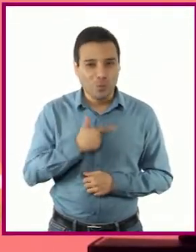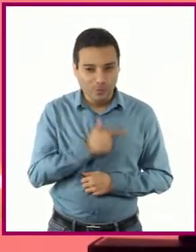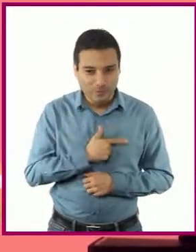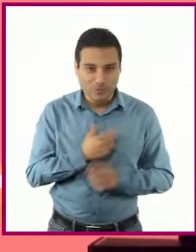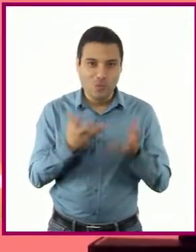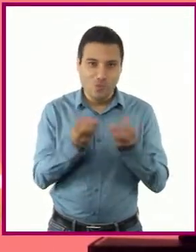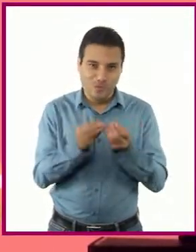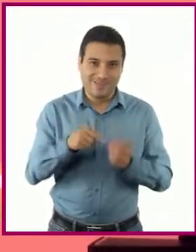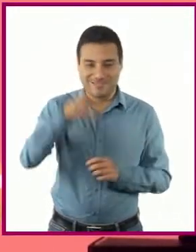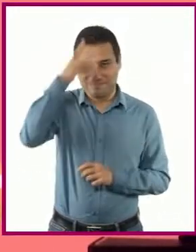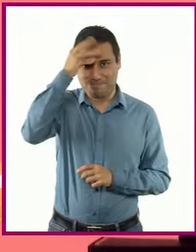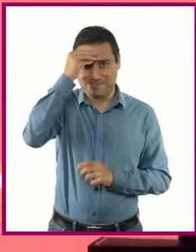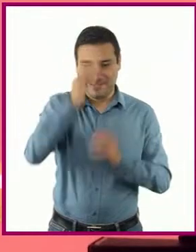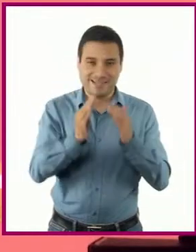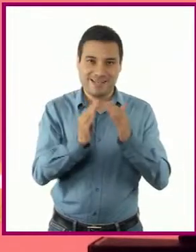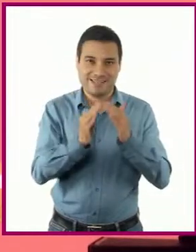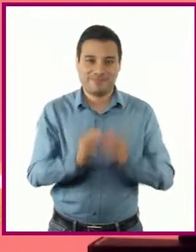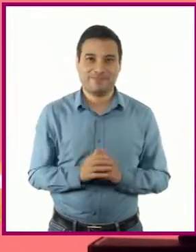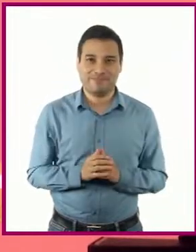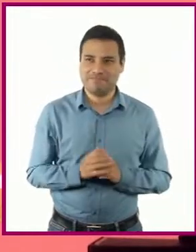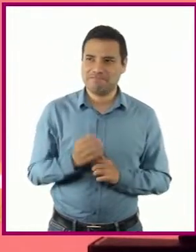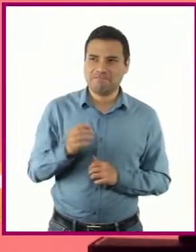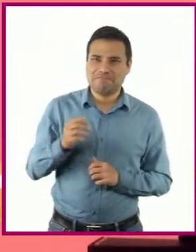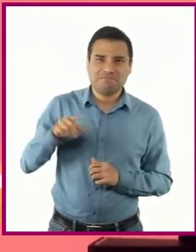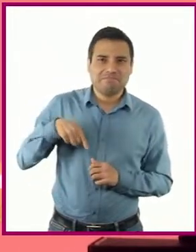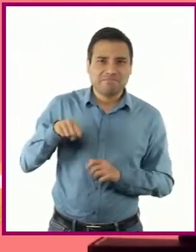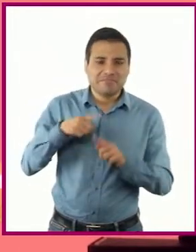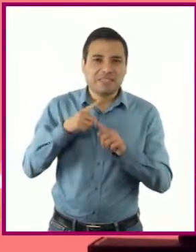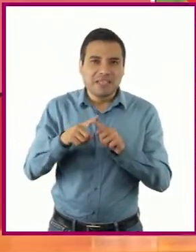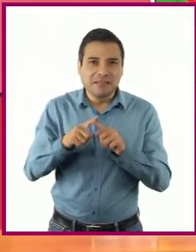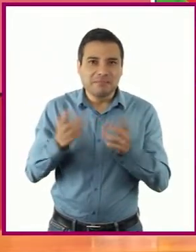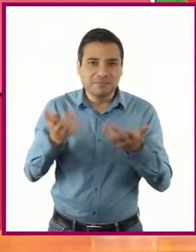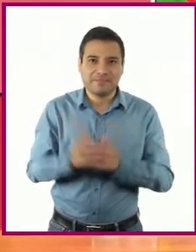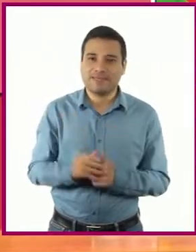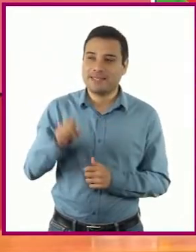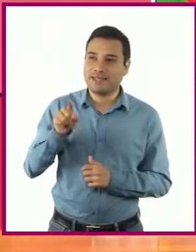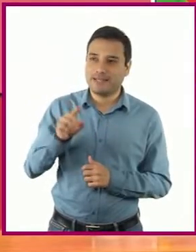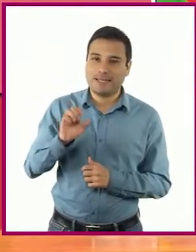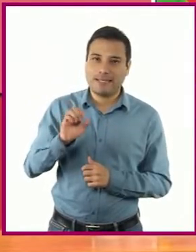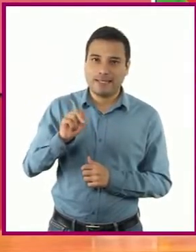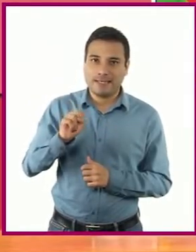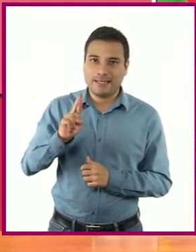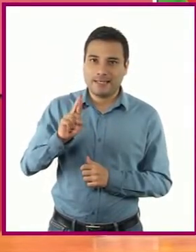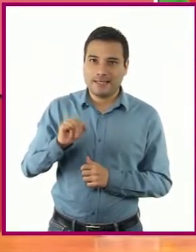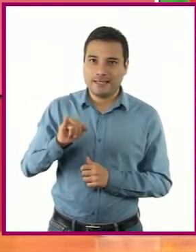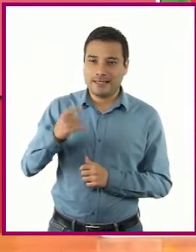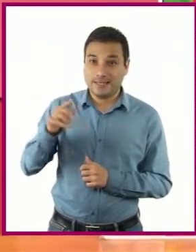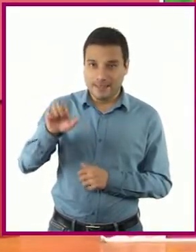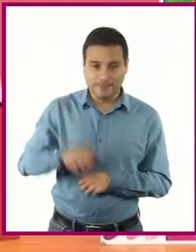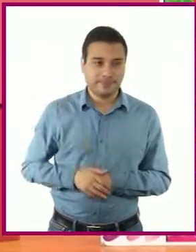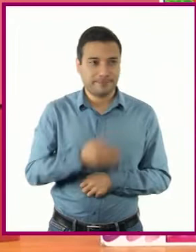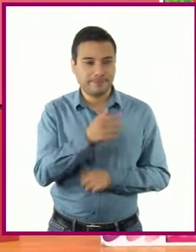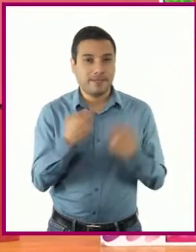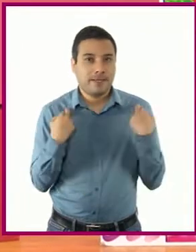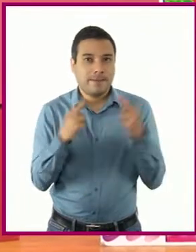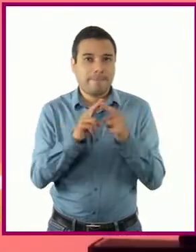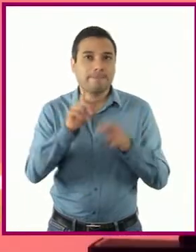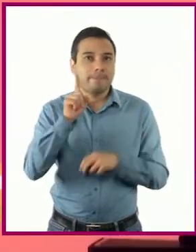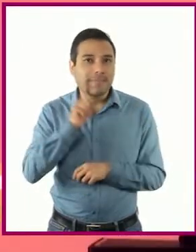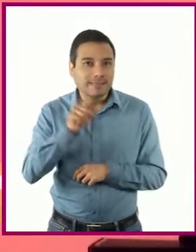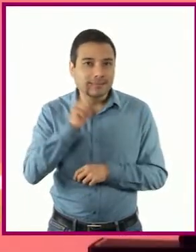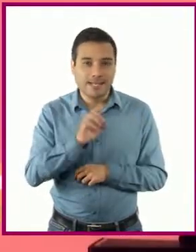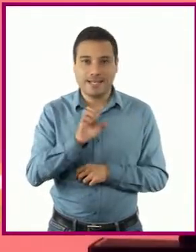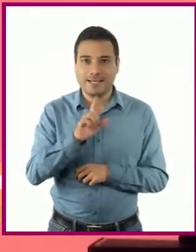más en Aprende en Casa. Nosotros somos Enrique Rodal y la maestra Elena